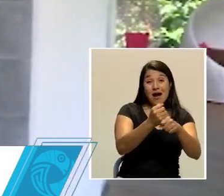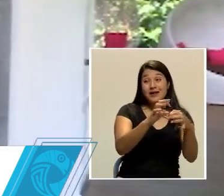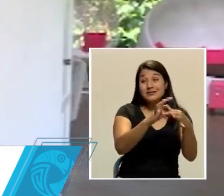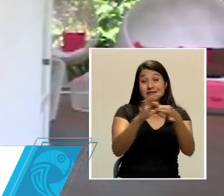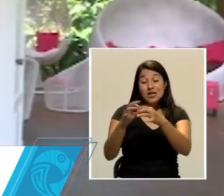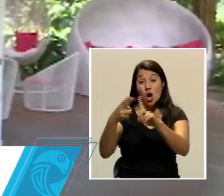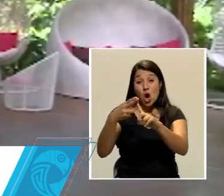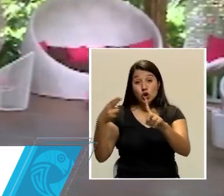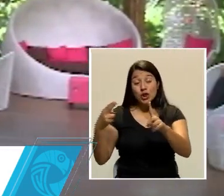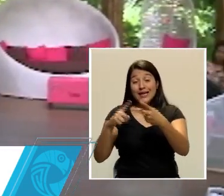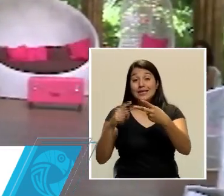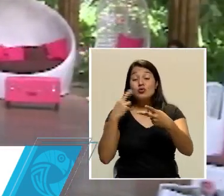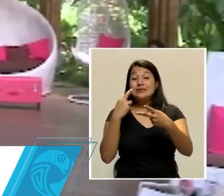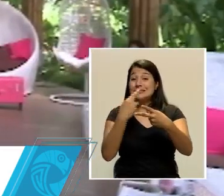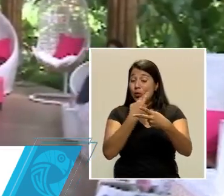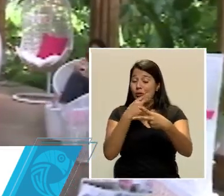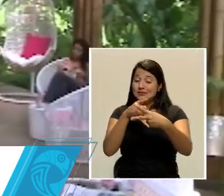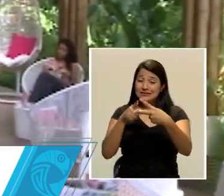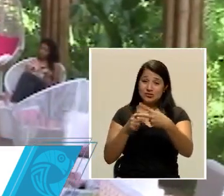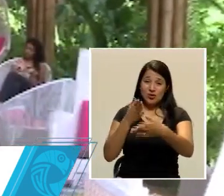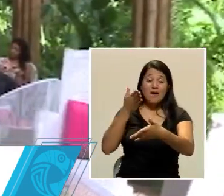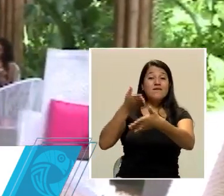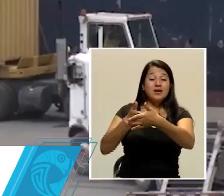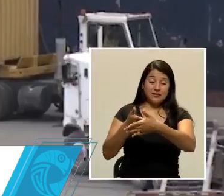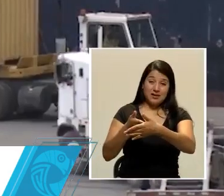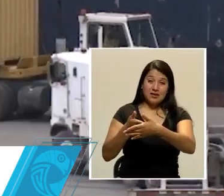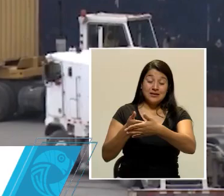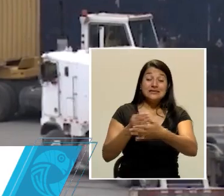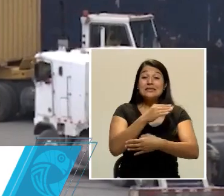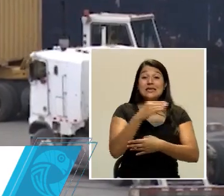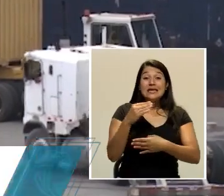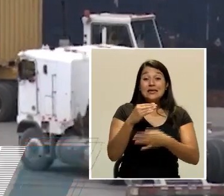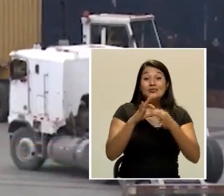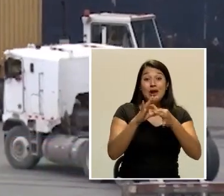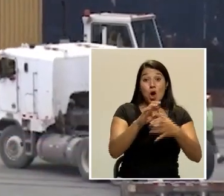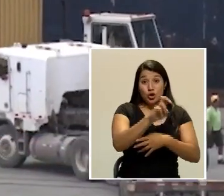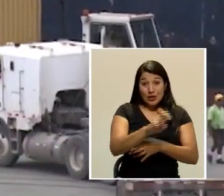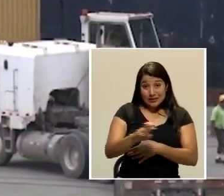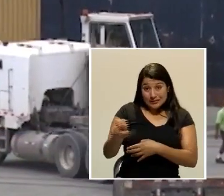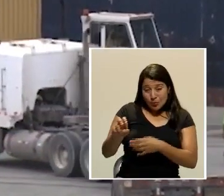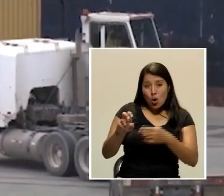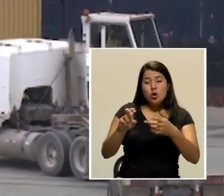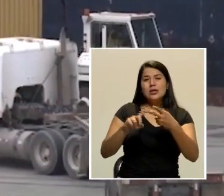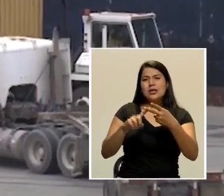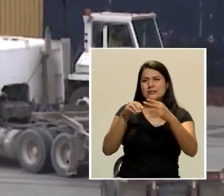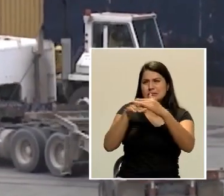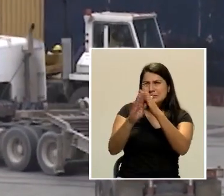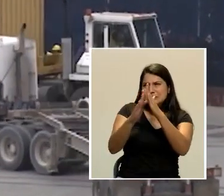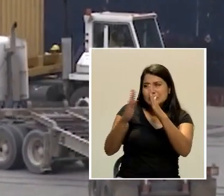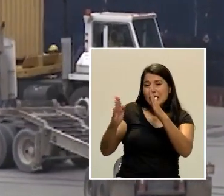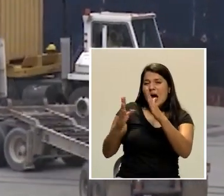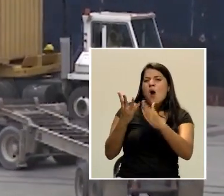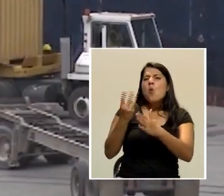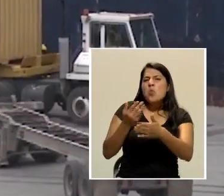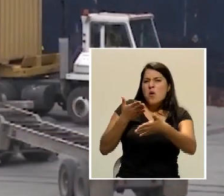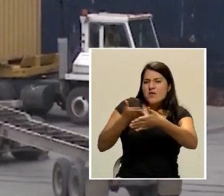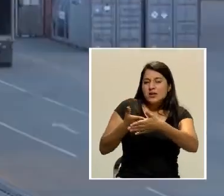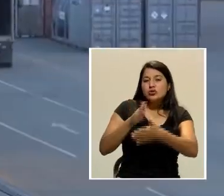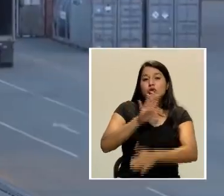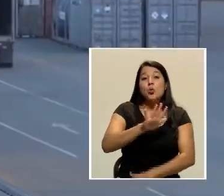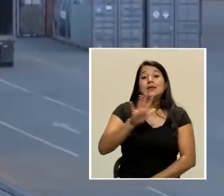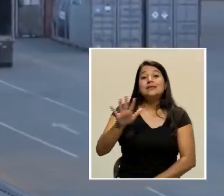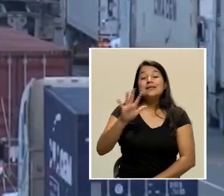muchísimas familias. El efecto causado por la emergencia sanitaria por rama de actividad indicó que el 62,3% de